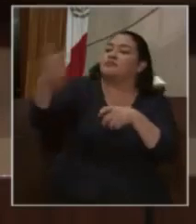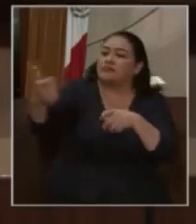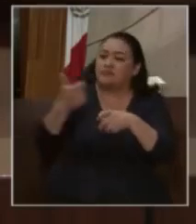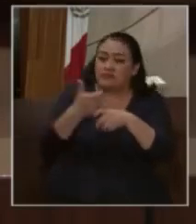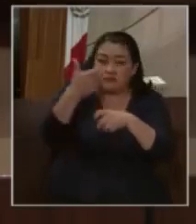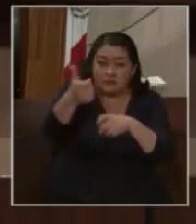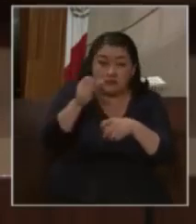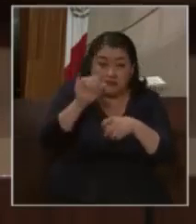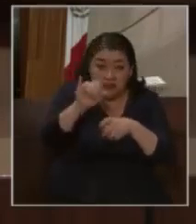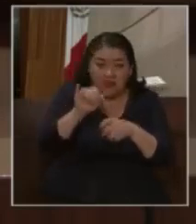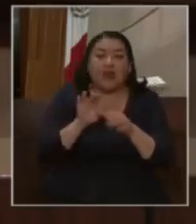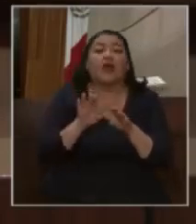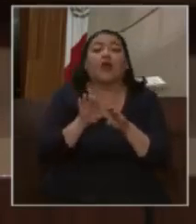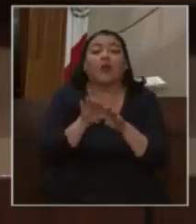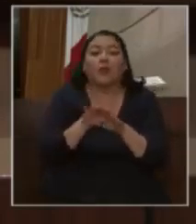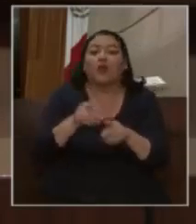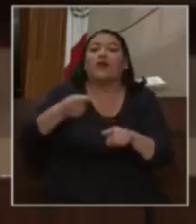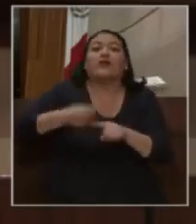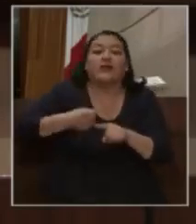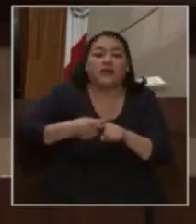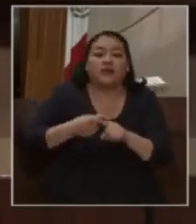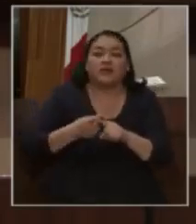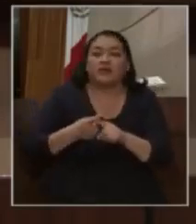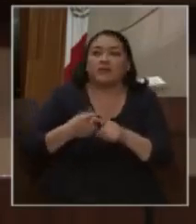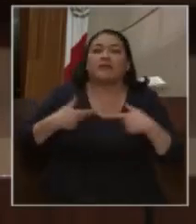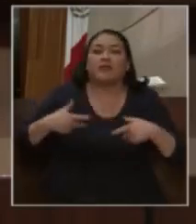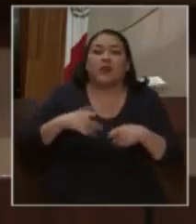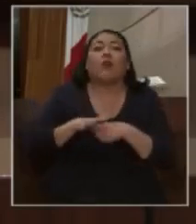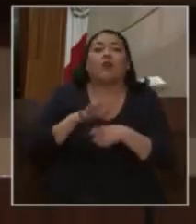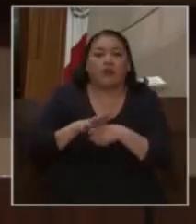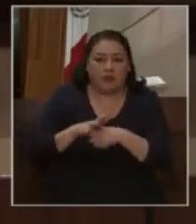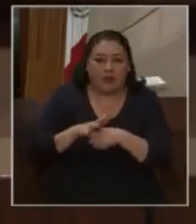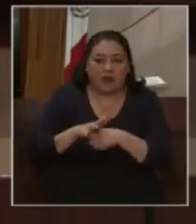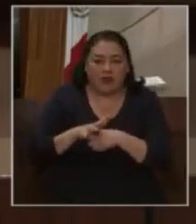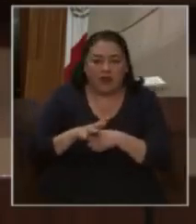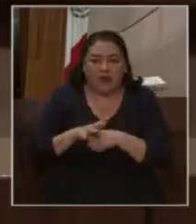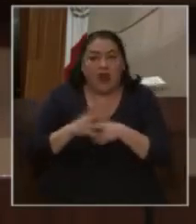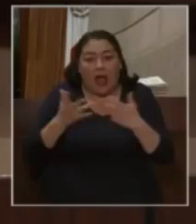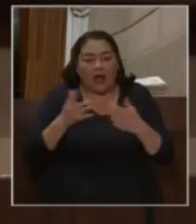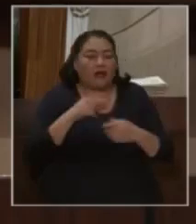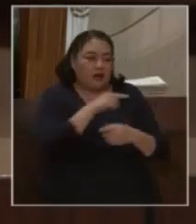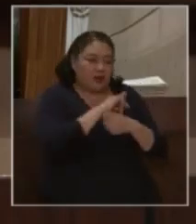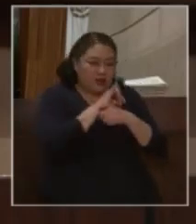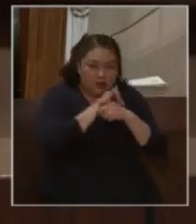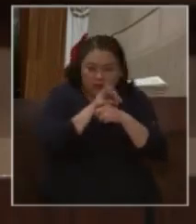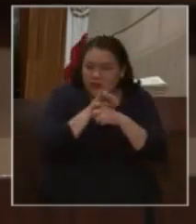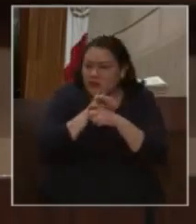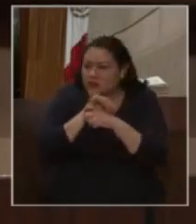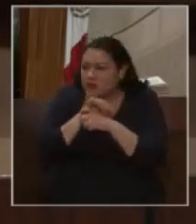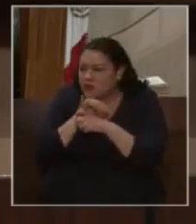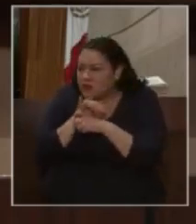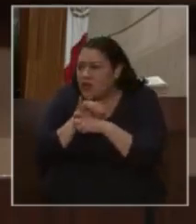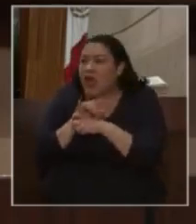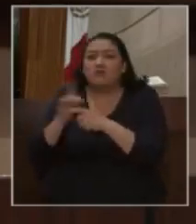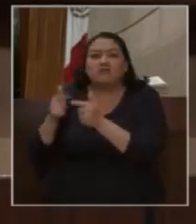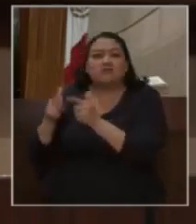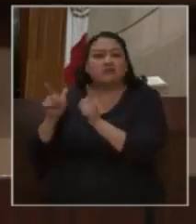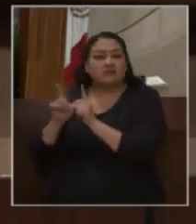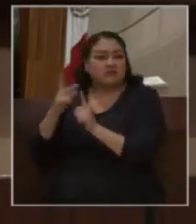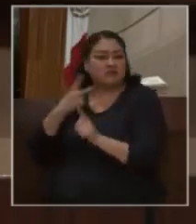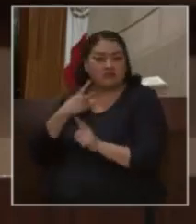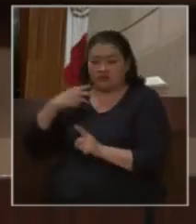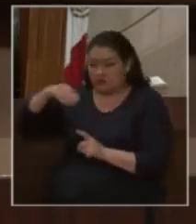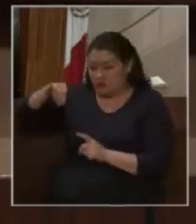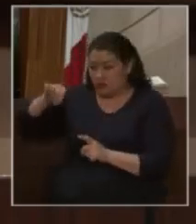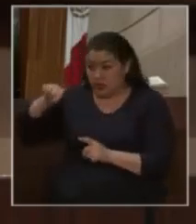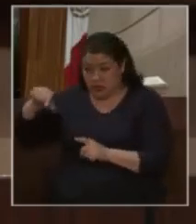se comprobó que Morena haya ingresado recursos al fideicomiso, sino solo el vínculo